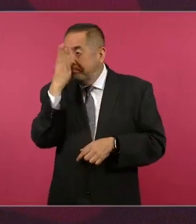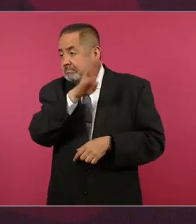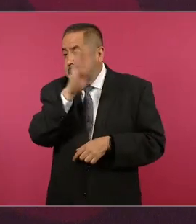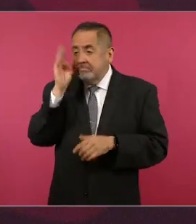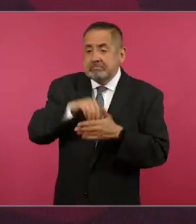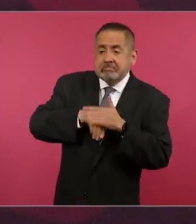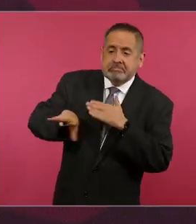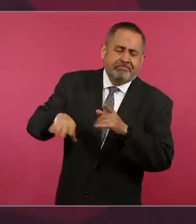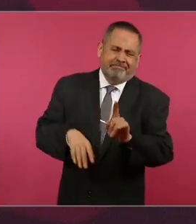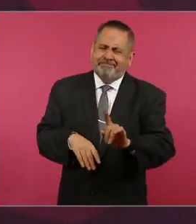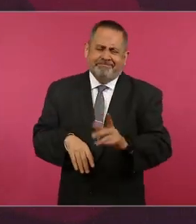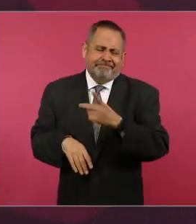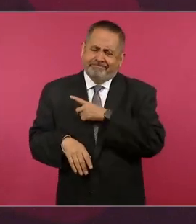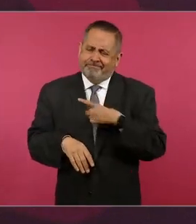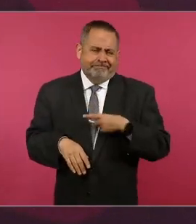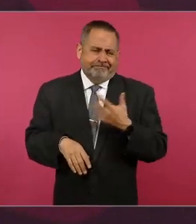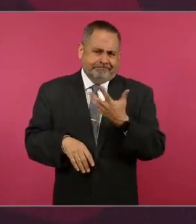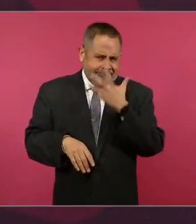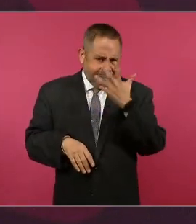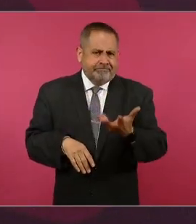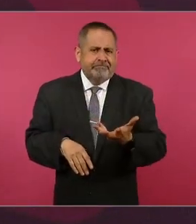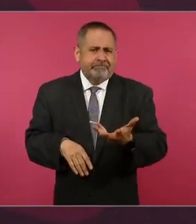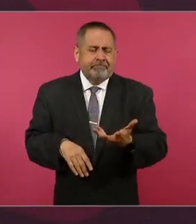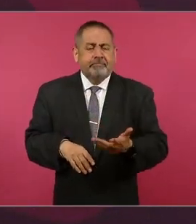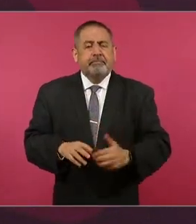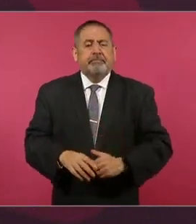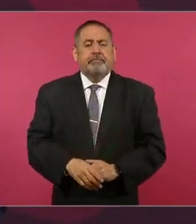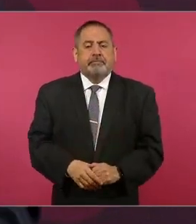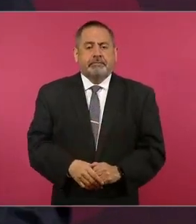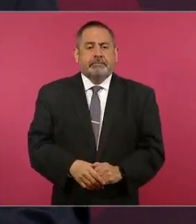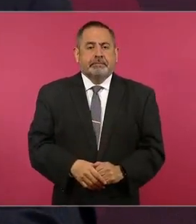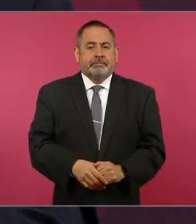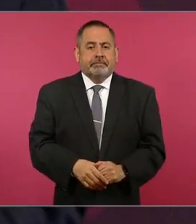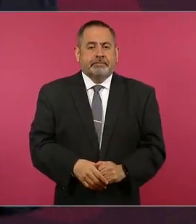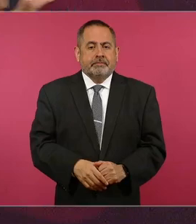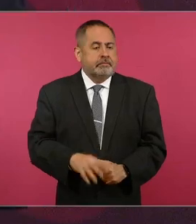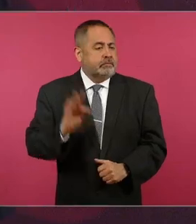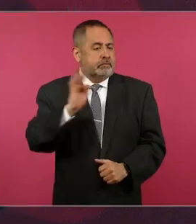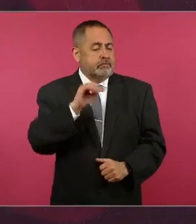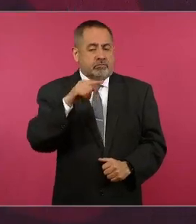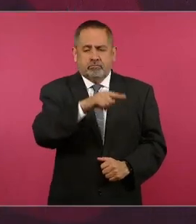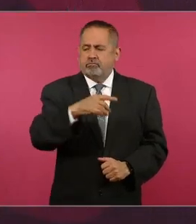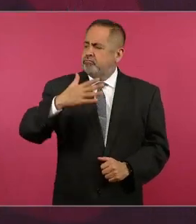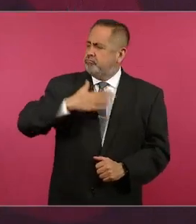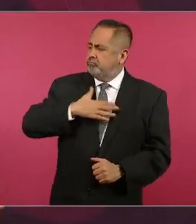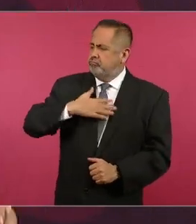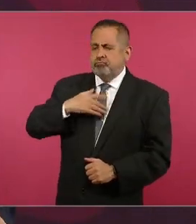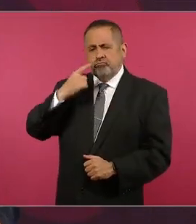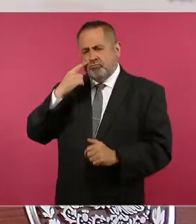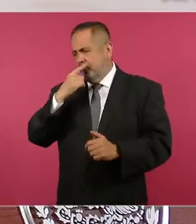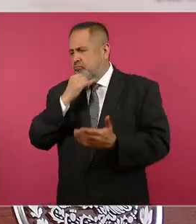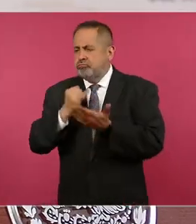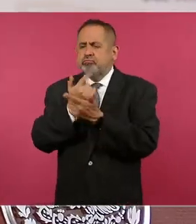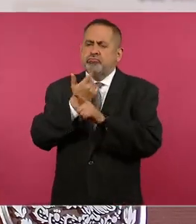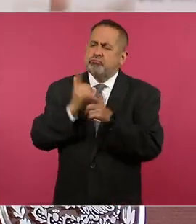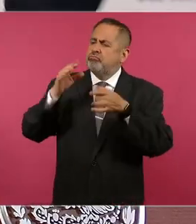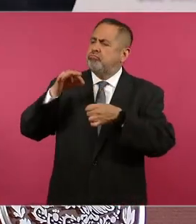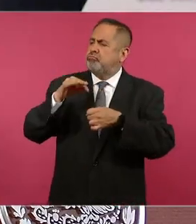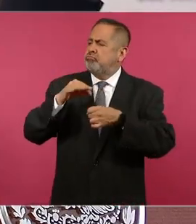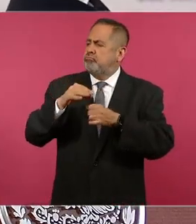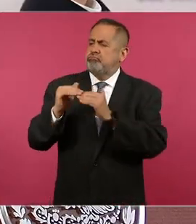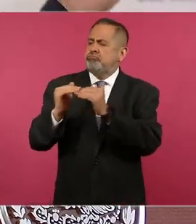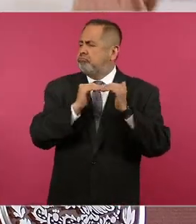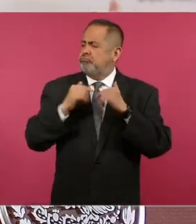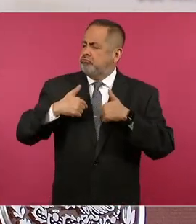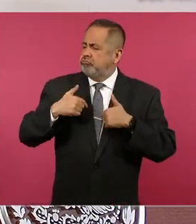y si se declara demócrata pues